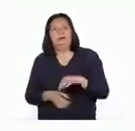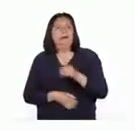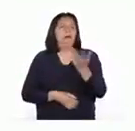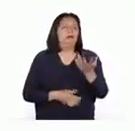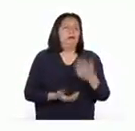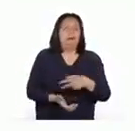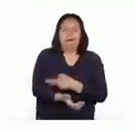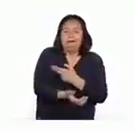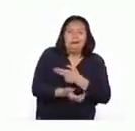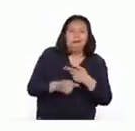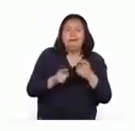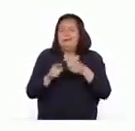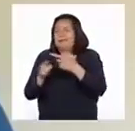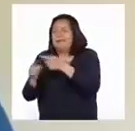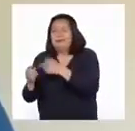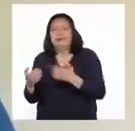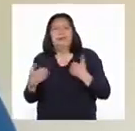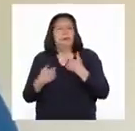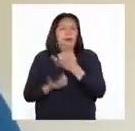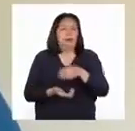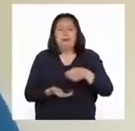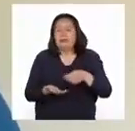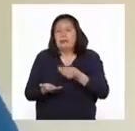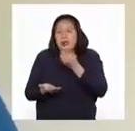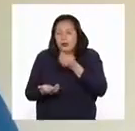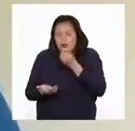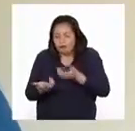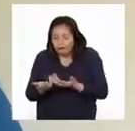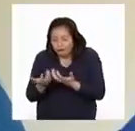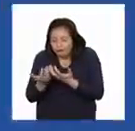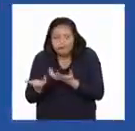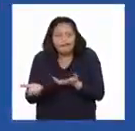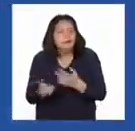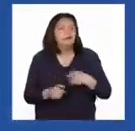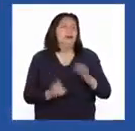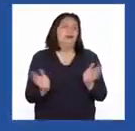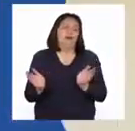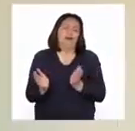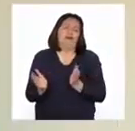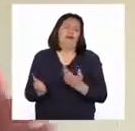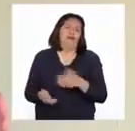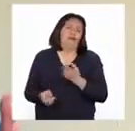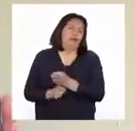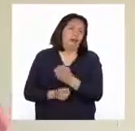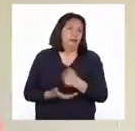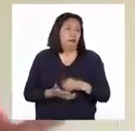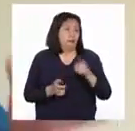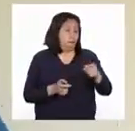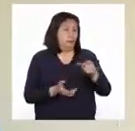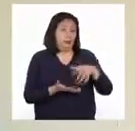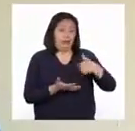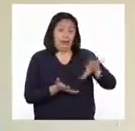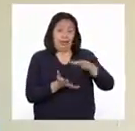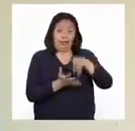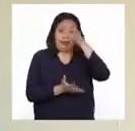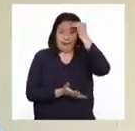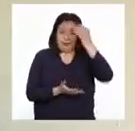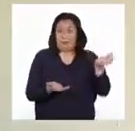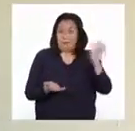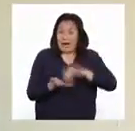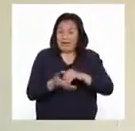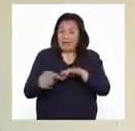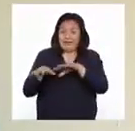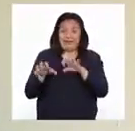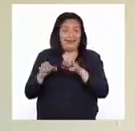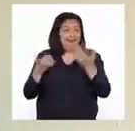los carneritos o los diferentes animalitos, pero sobre todo a los más pequeñitos. ¿Han podido aprender más sobre las heladas